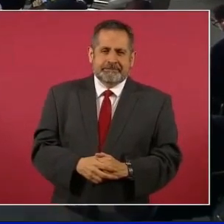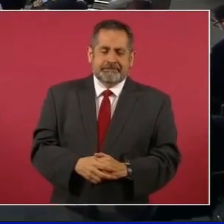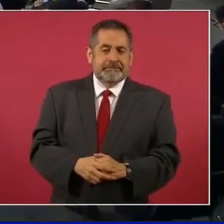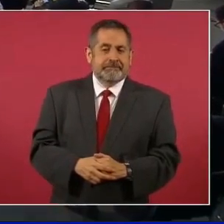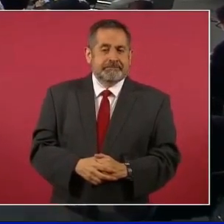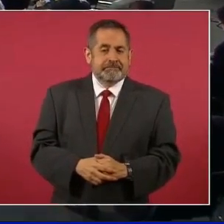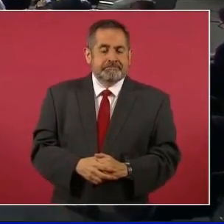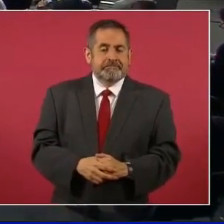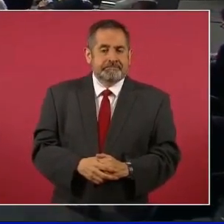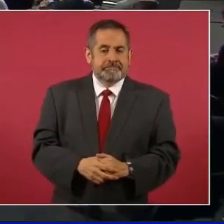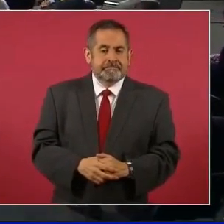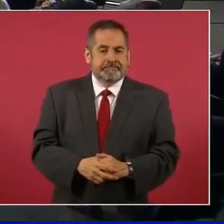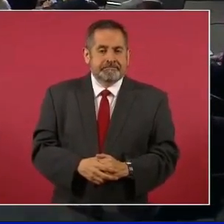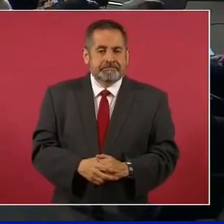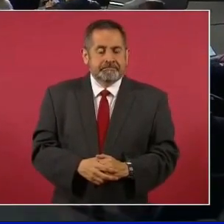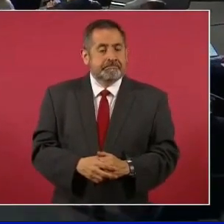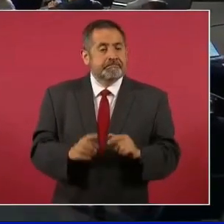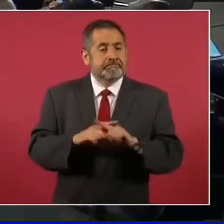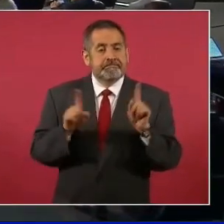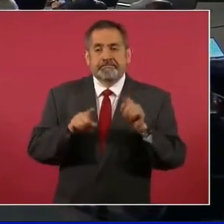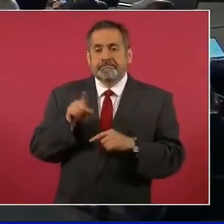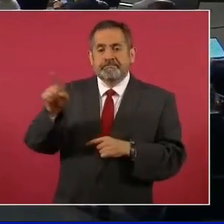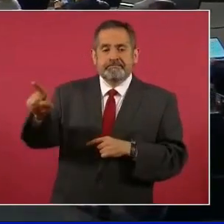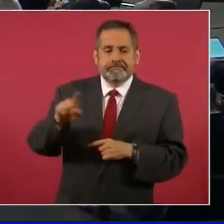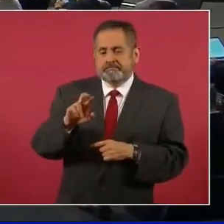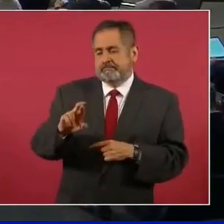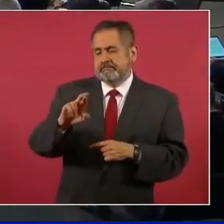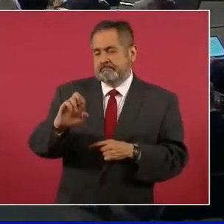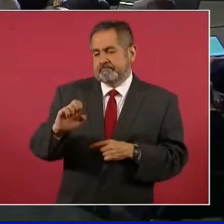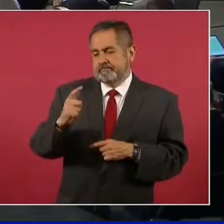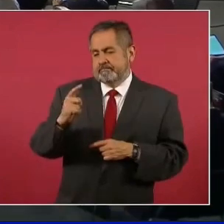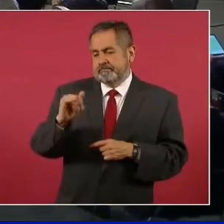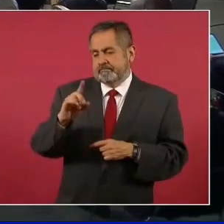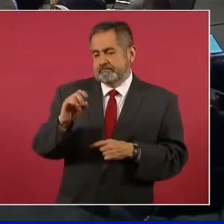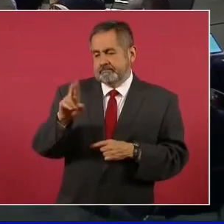Pero en el caso de los regidores, lo mismo.